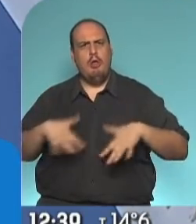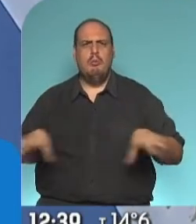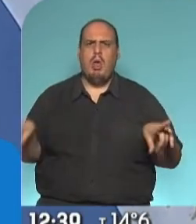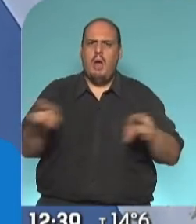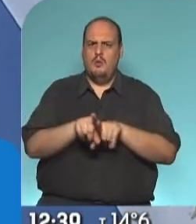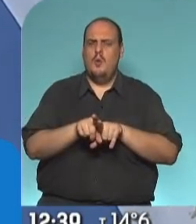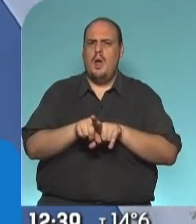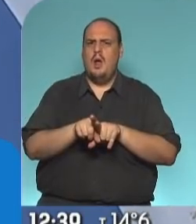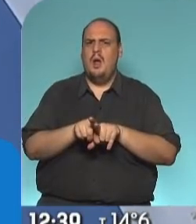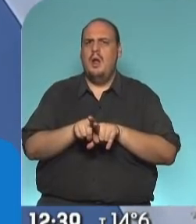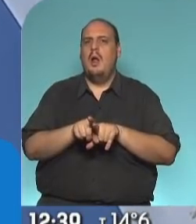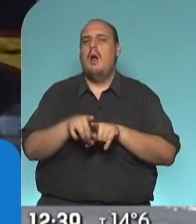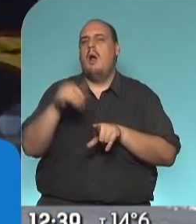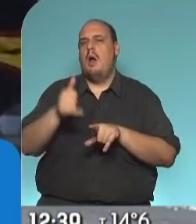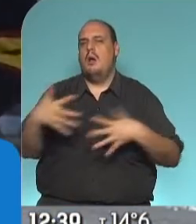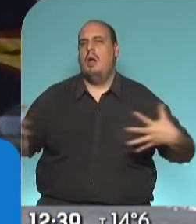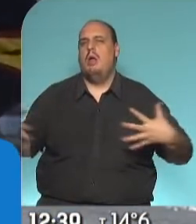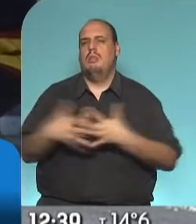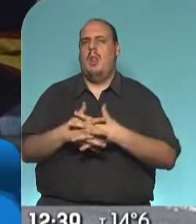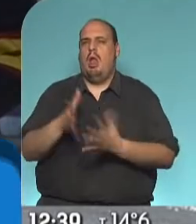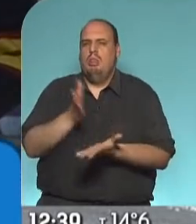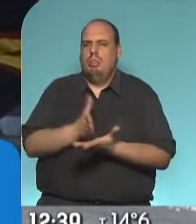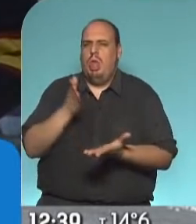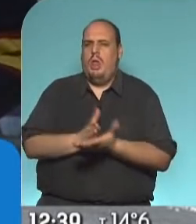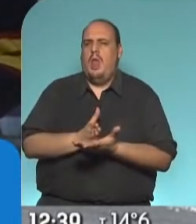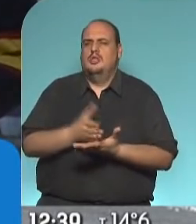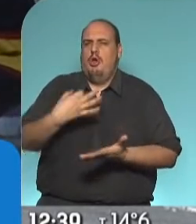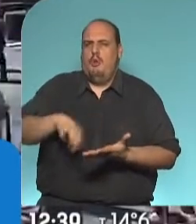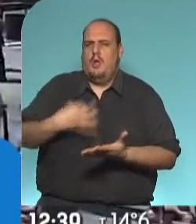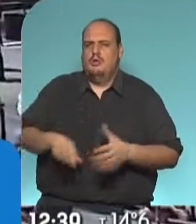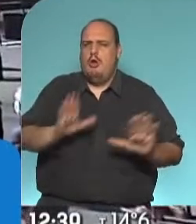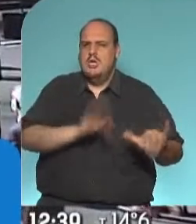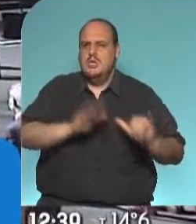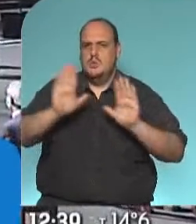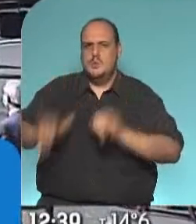supone integrarlas con los mismos derechos y con las mismas obligaciones.